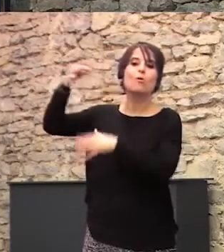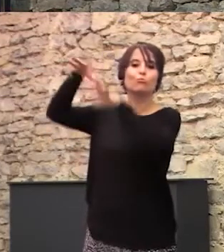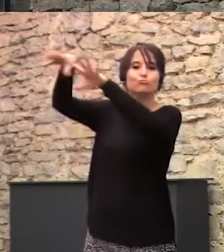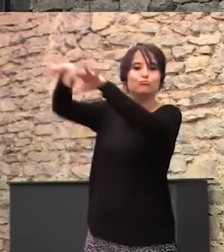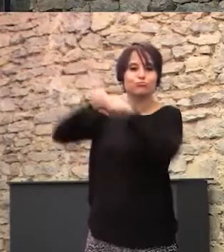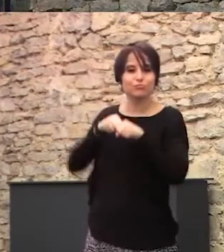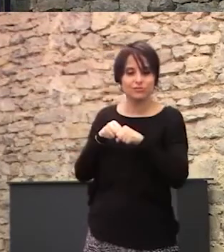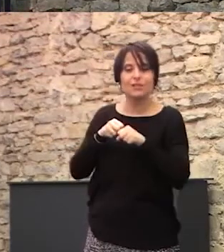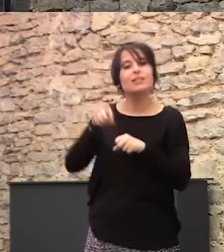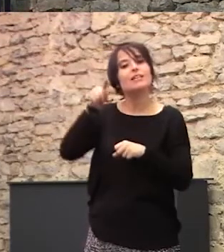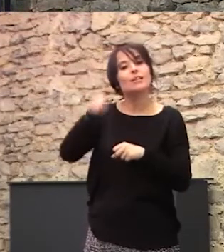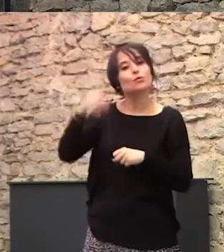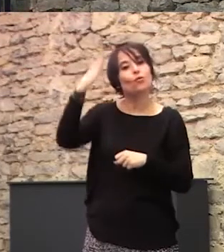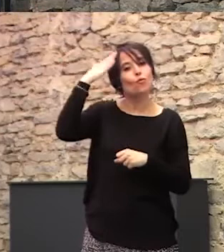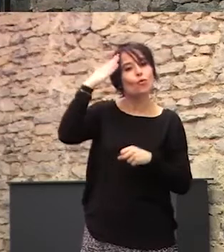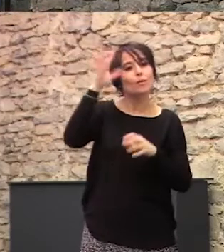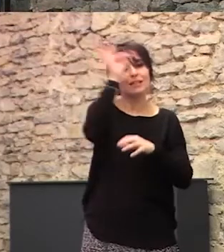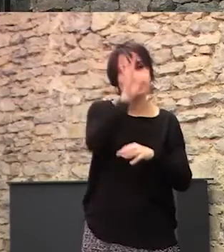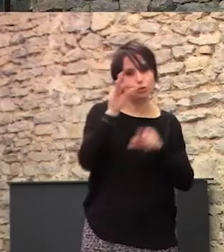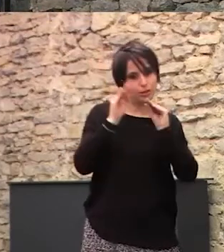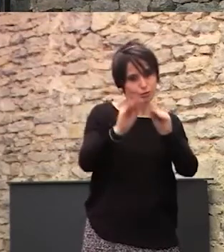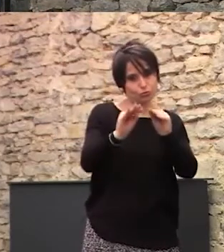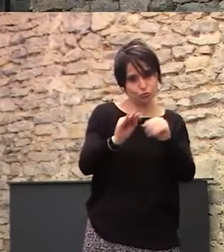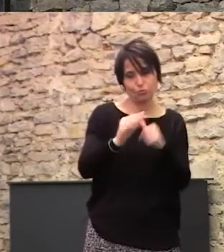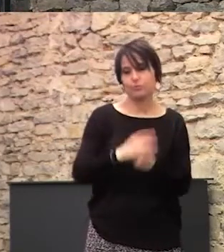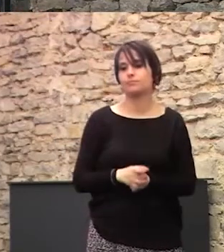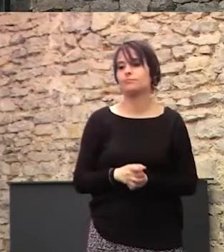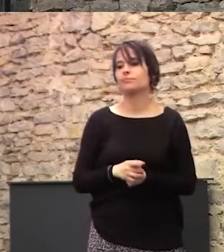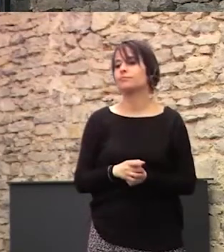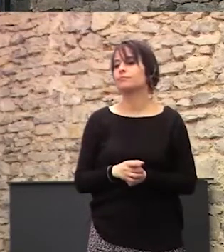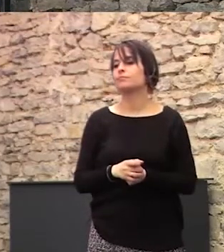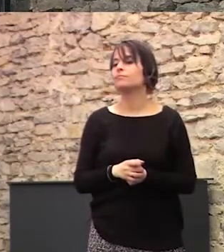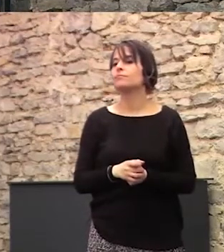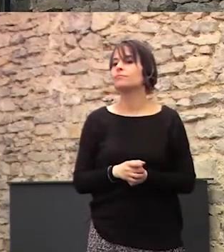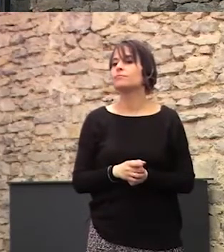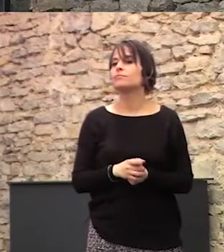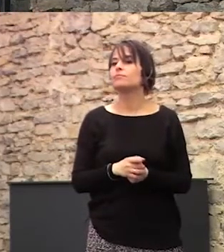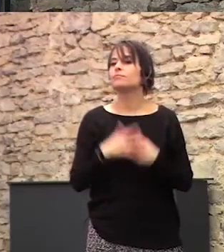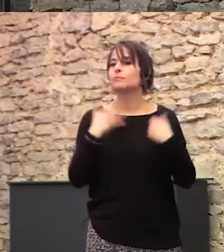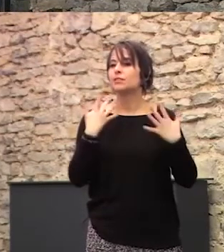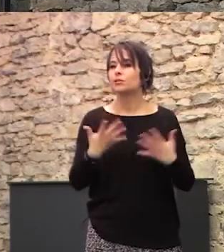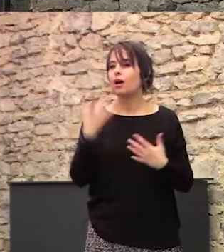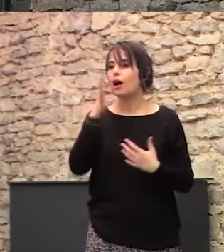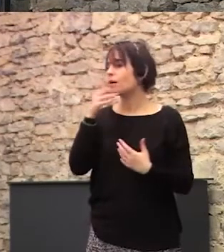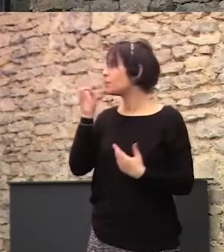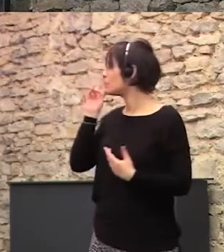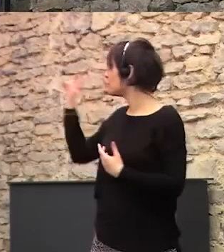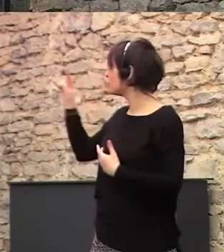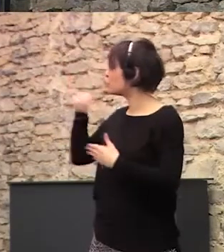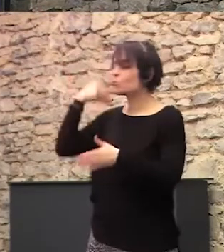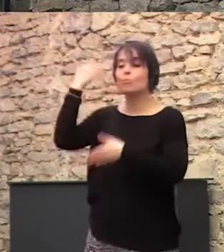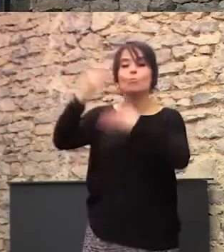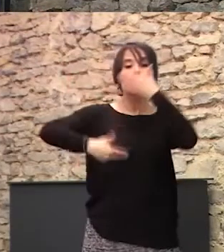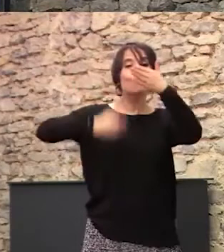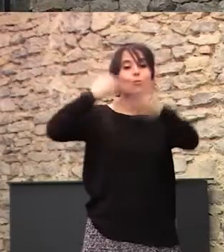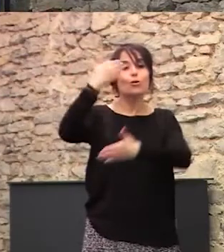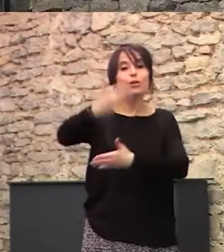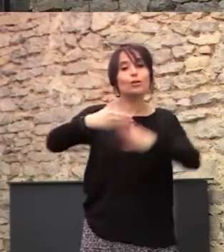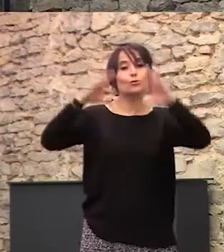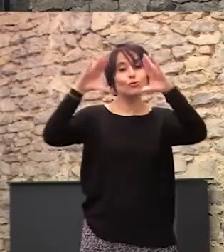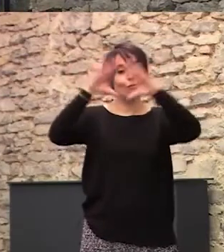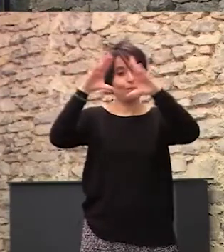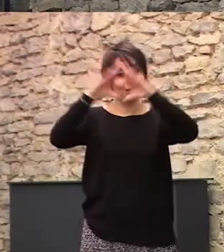es fundamental para su teoría. Entonces, yo creo que como vamos viendo este proceso, la teoría feminista va